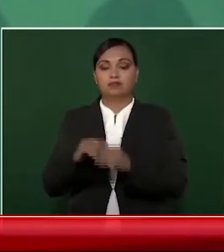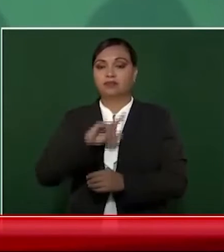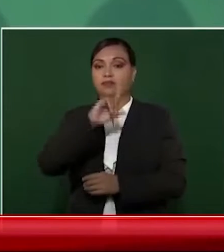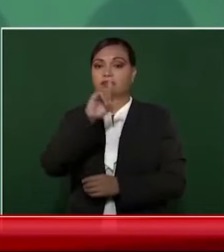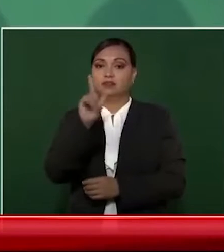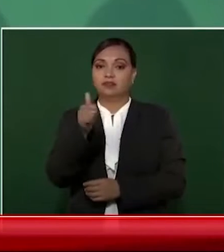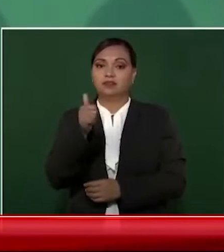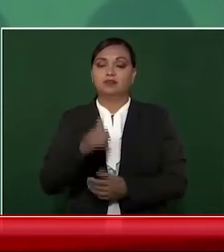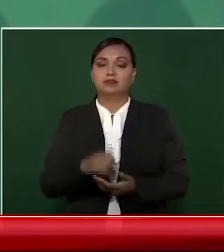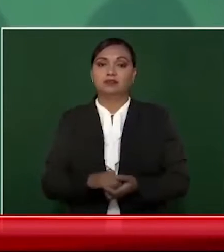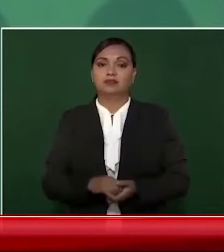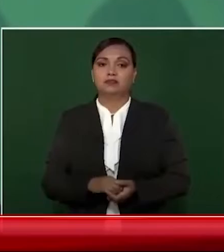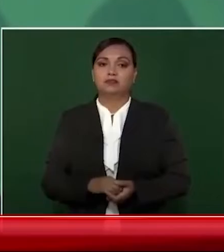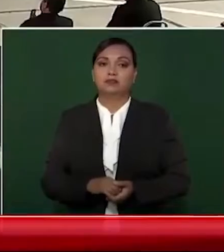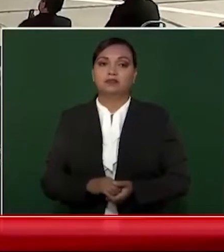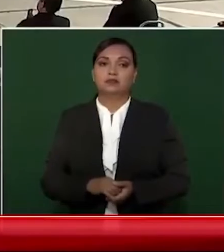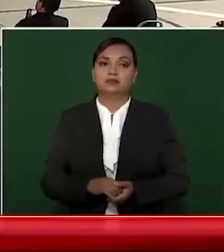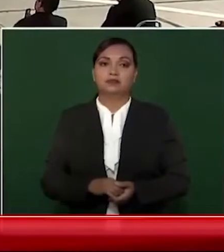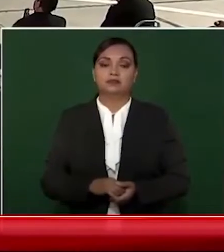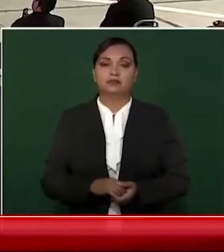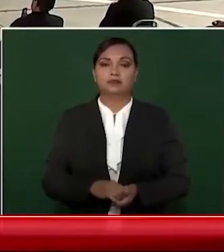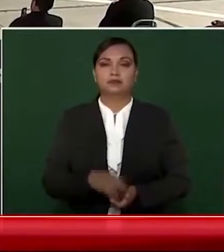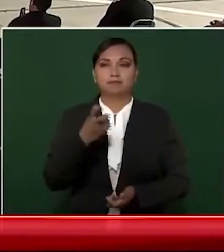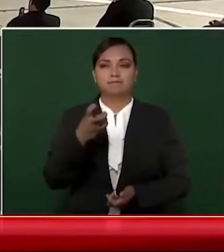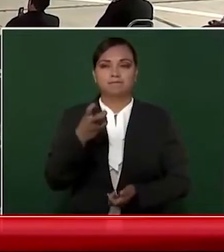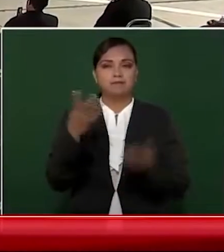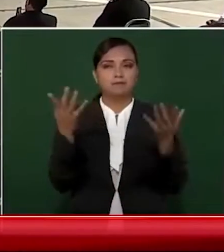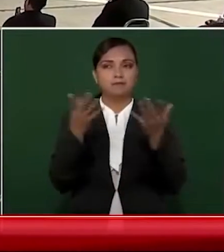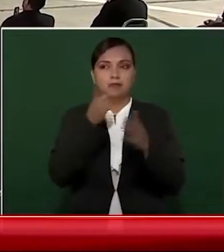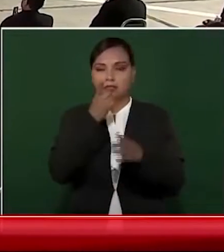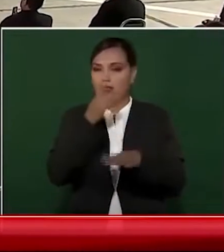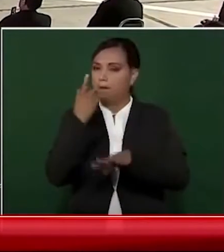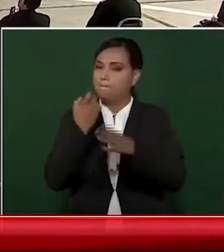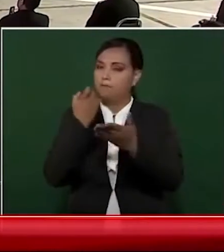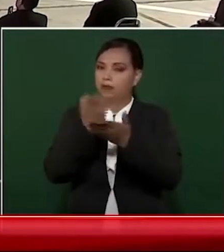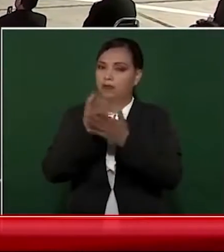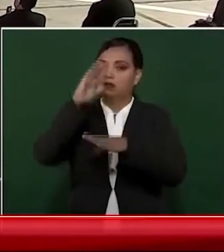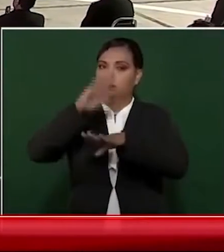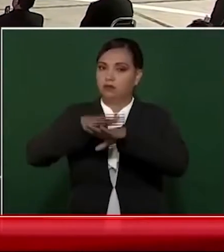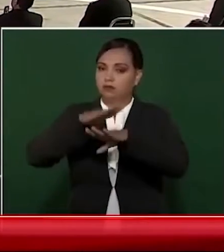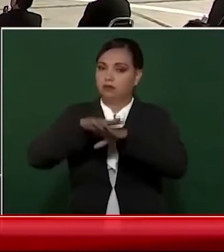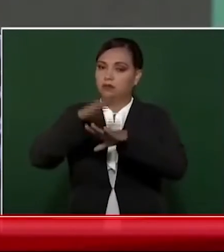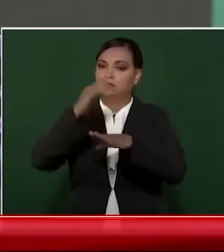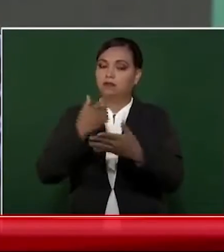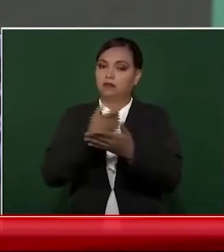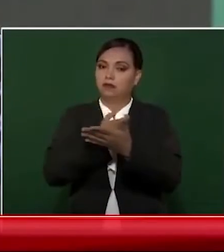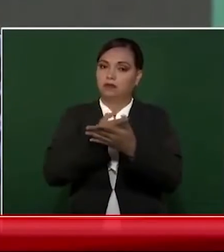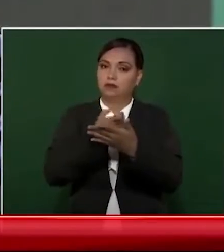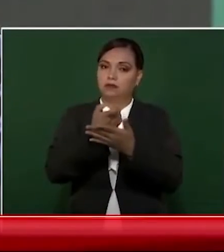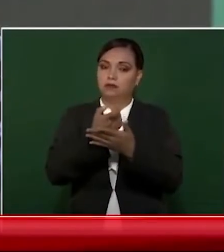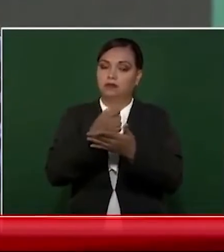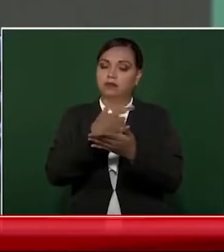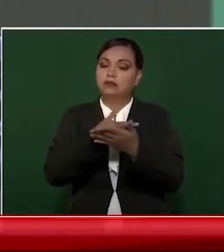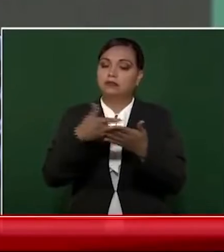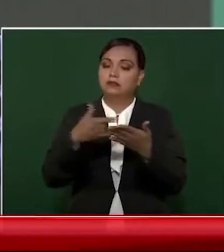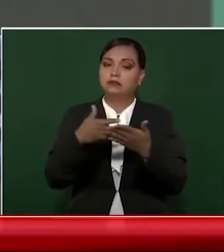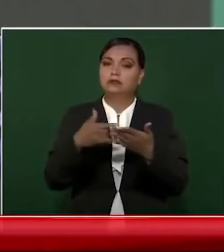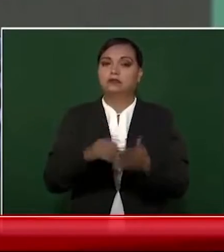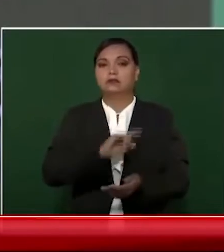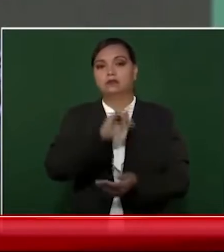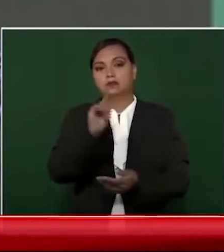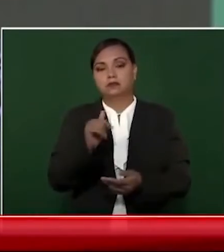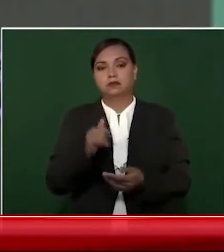Entonces, fue lo que nos llevó a aumentar los salarios y